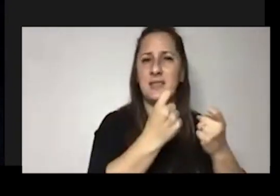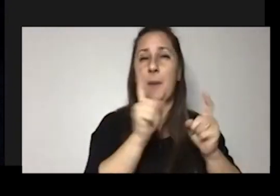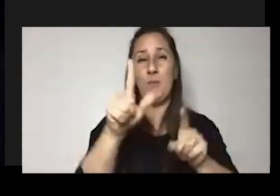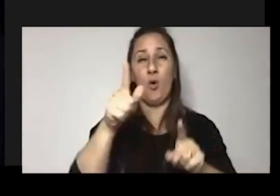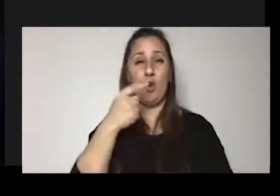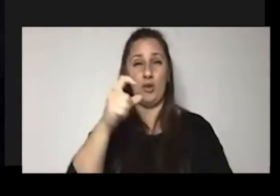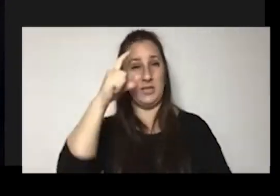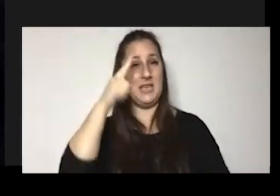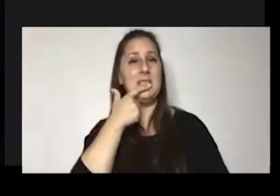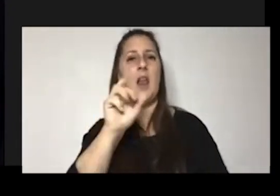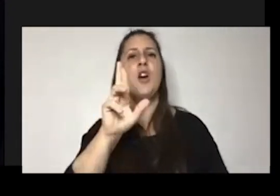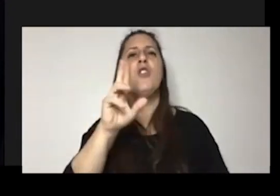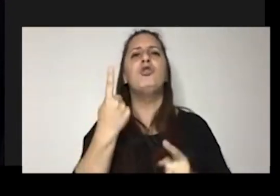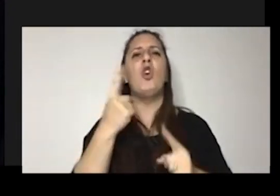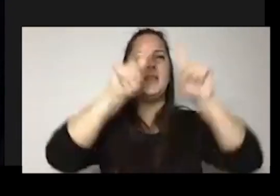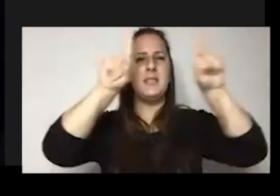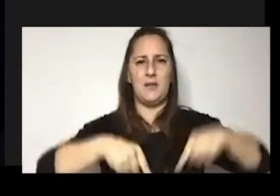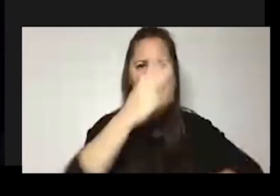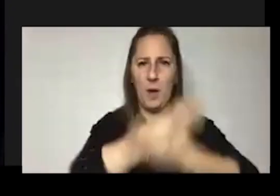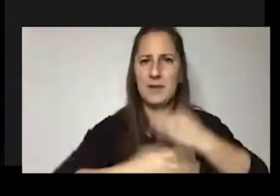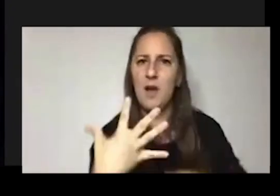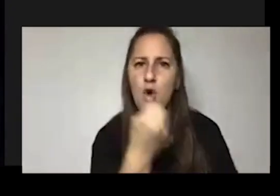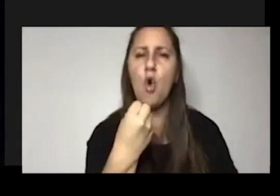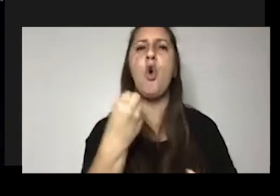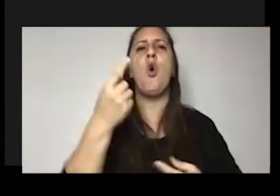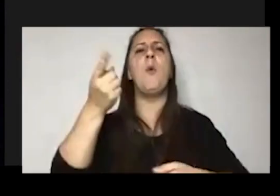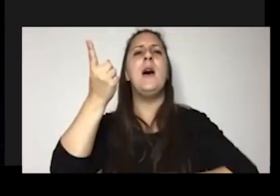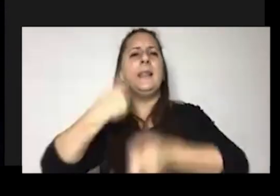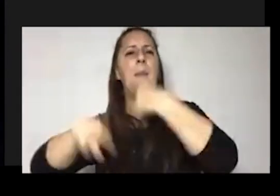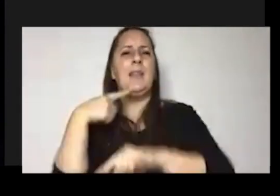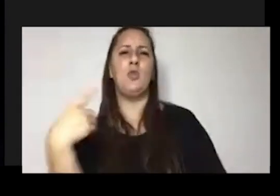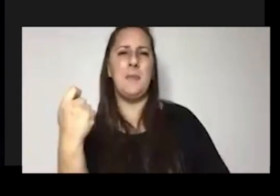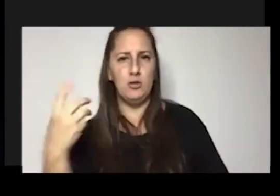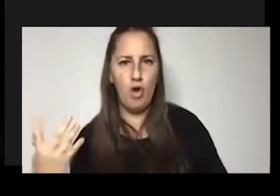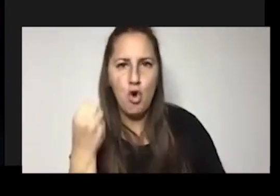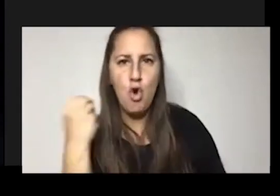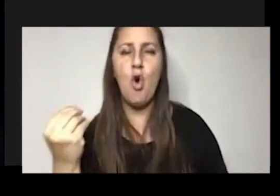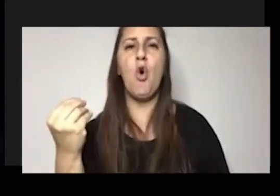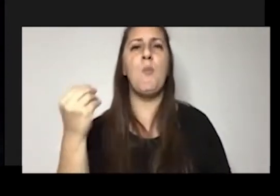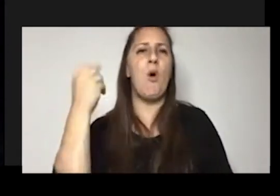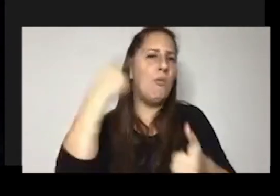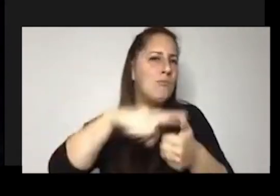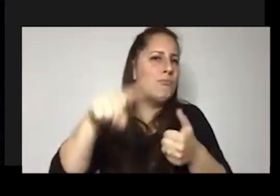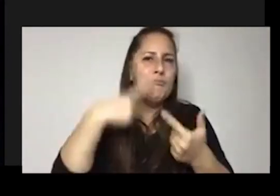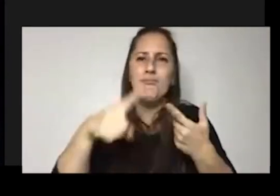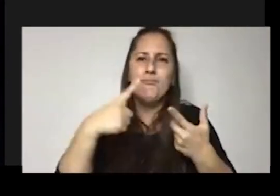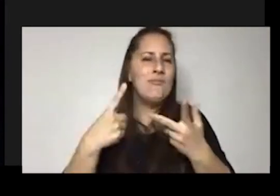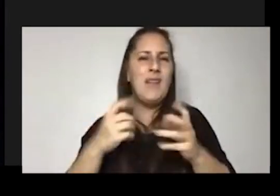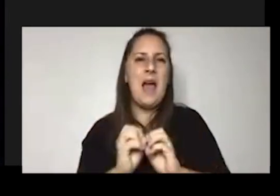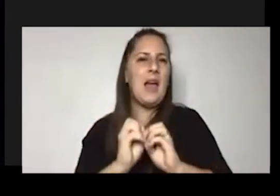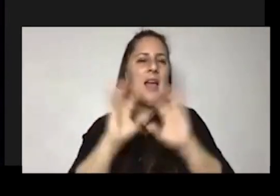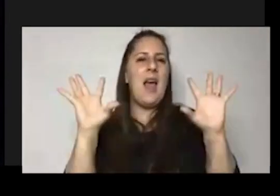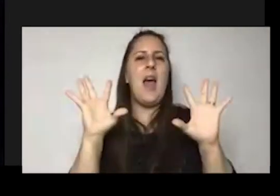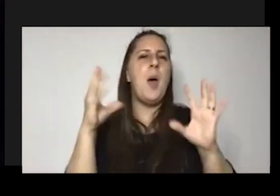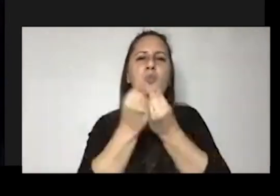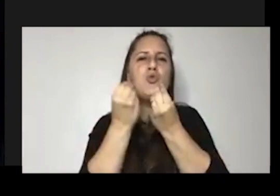del certificado, sobre la tramitación de la pensión, con la claridad de que hay muchísimo que falta hacer,